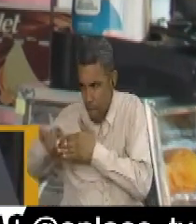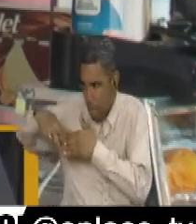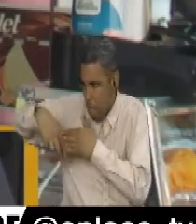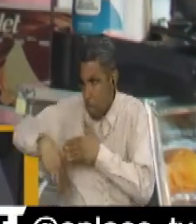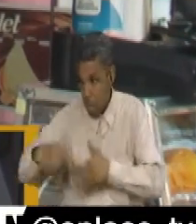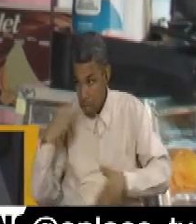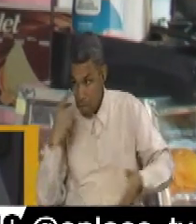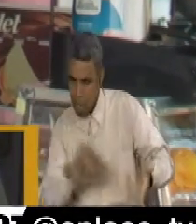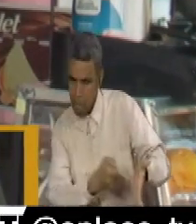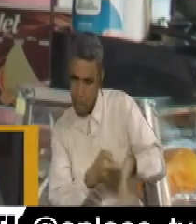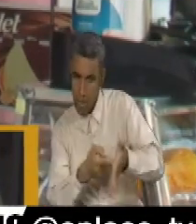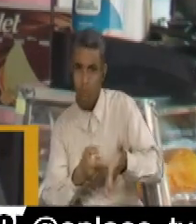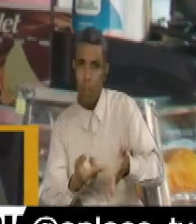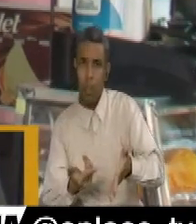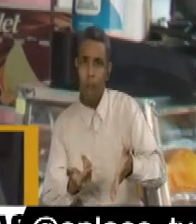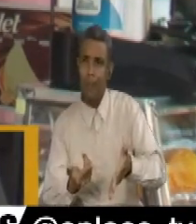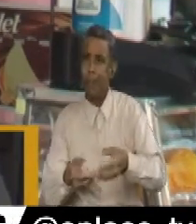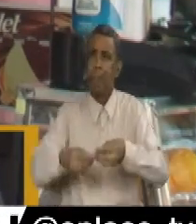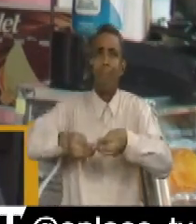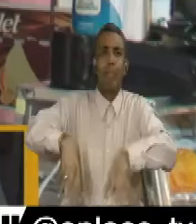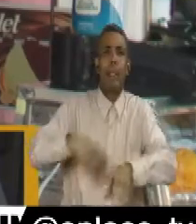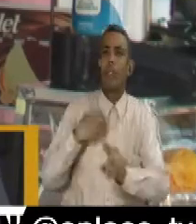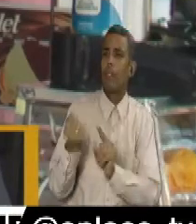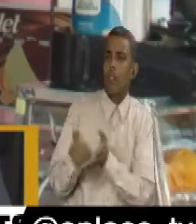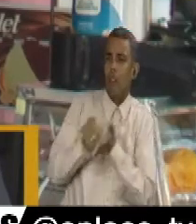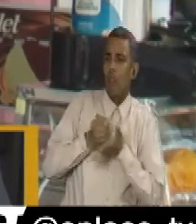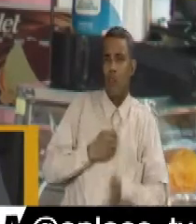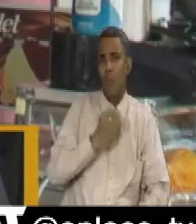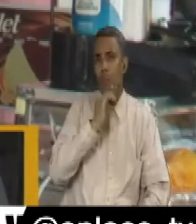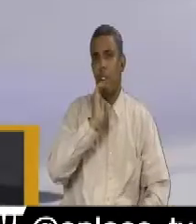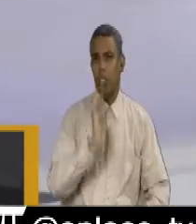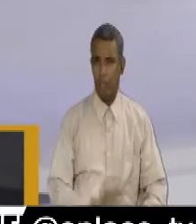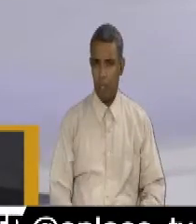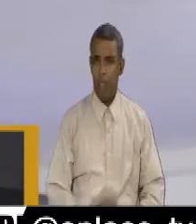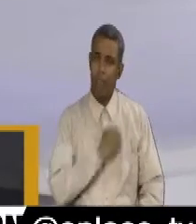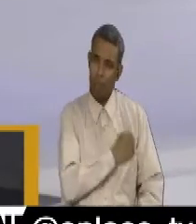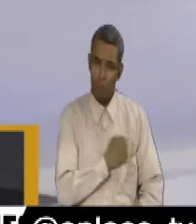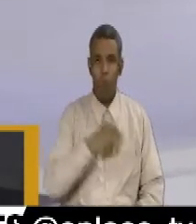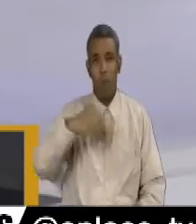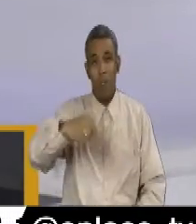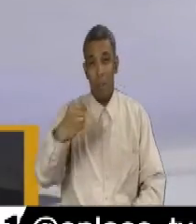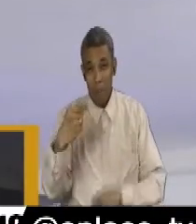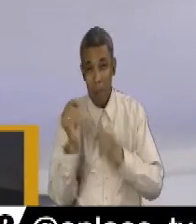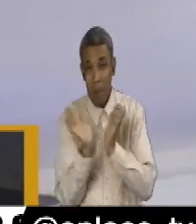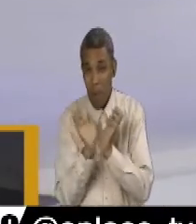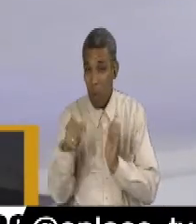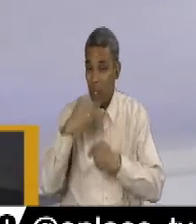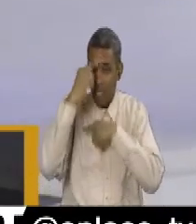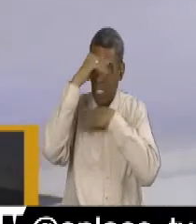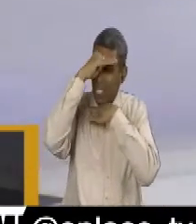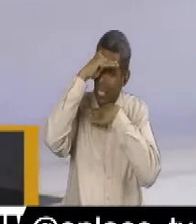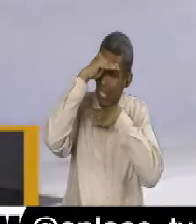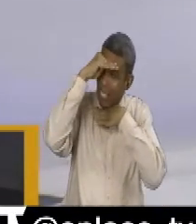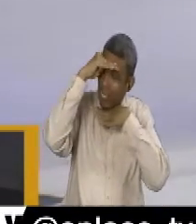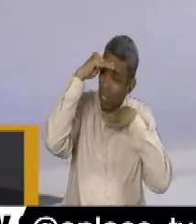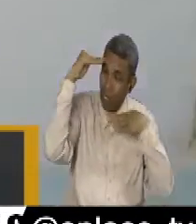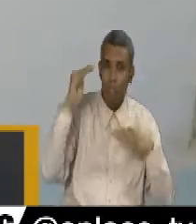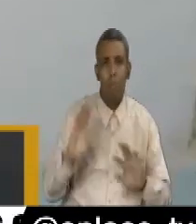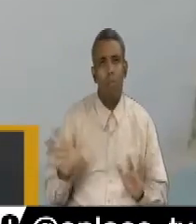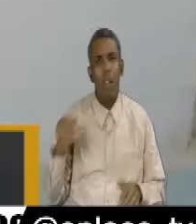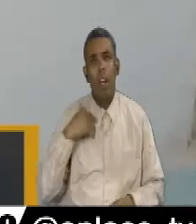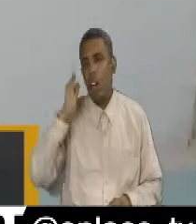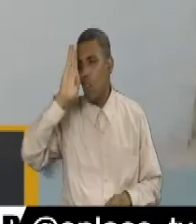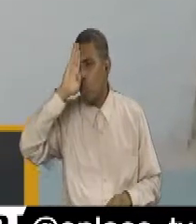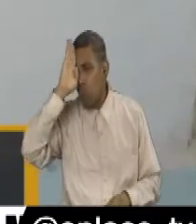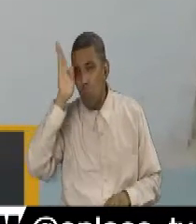para que las autoridades paren bola al sector de la 52, porque esto es permanentemente los robos. Los delincuentes ingresaron como ya es costumbre por el techo